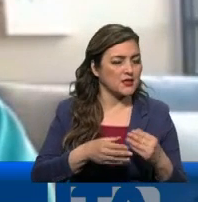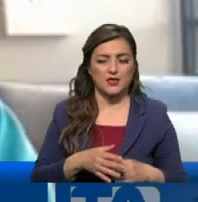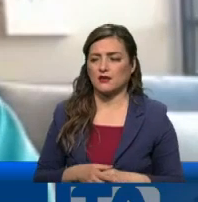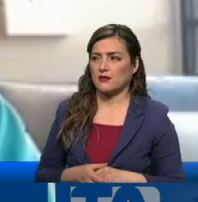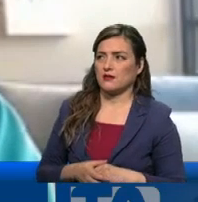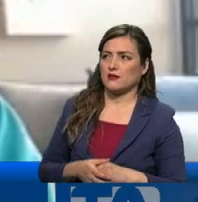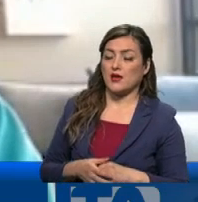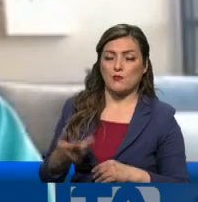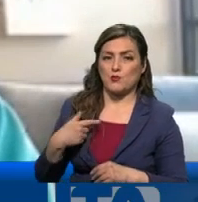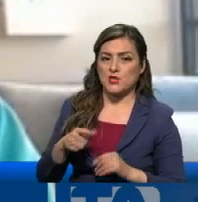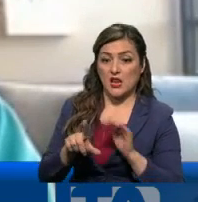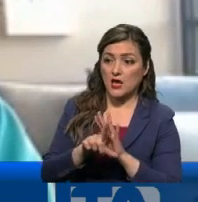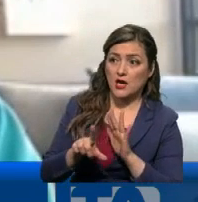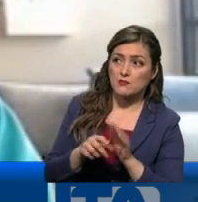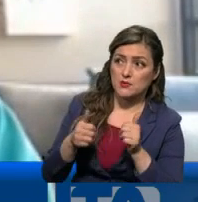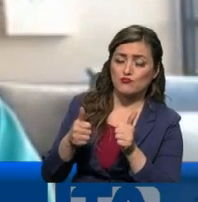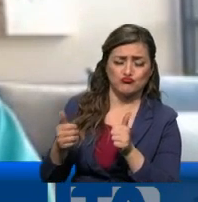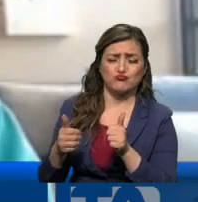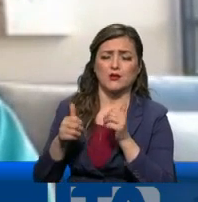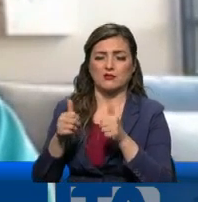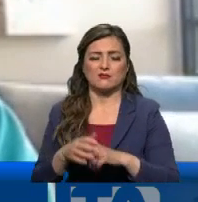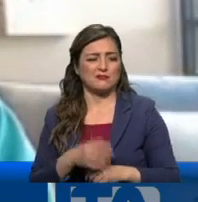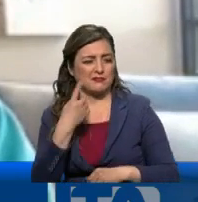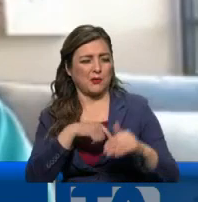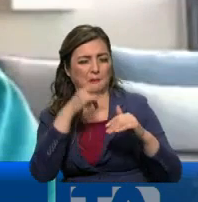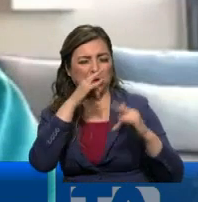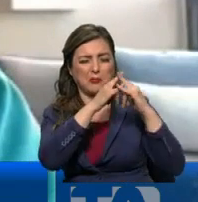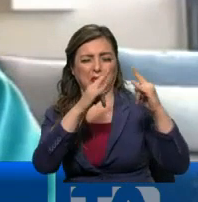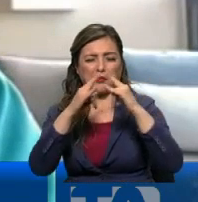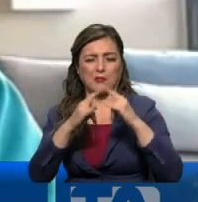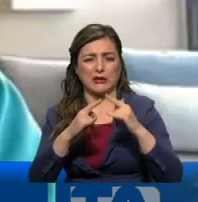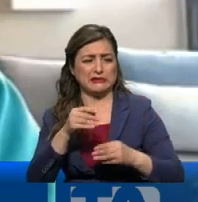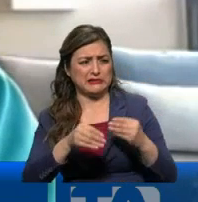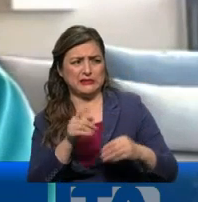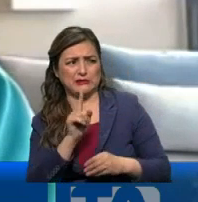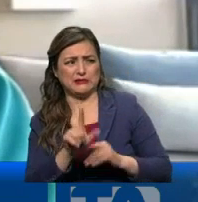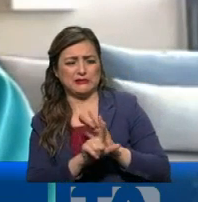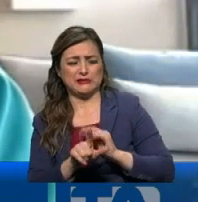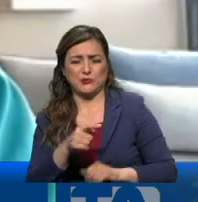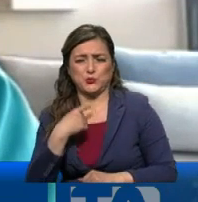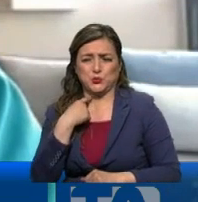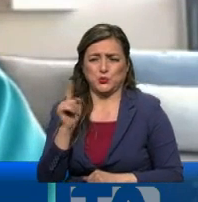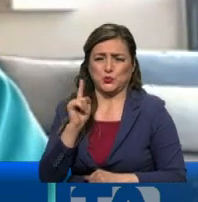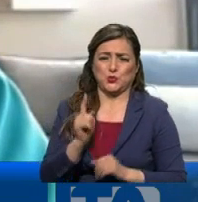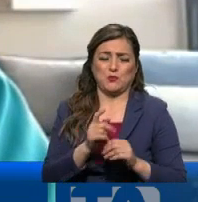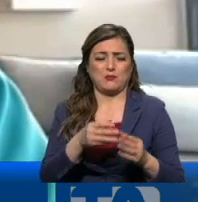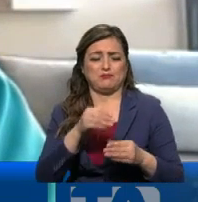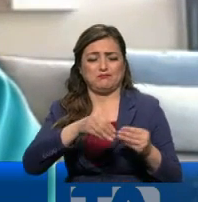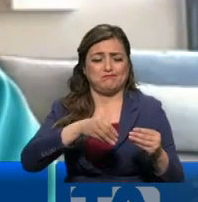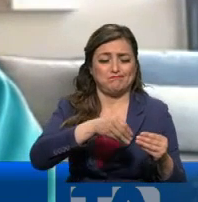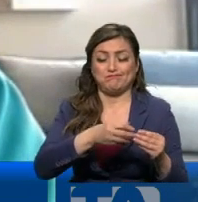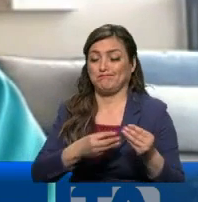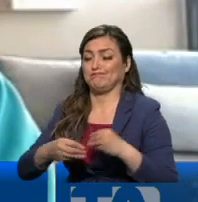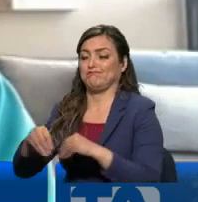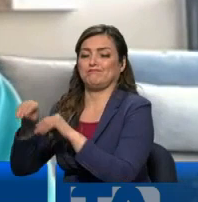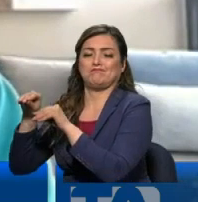en el Ecuador. No puede ser que tengamos casos como los actuales, que existen invasiones por parte de personas que creen que porque